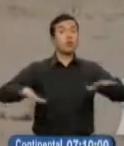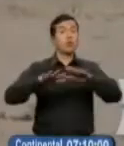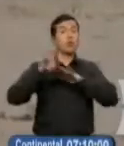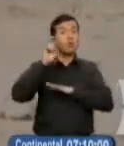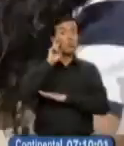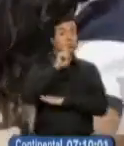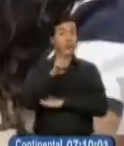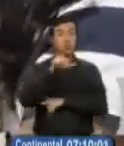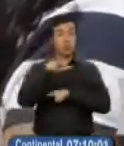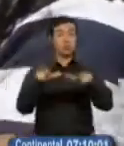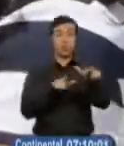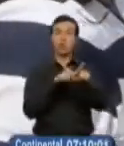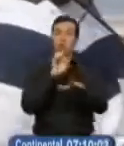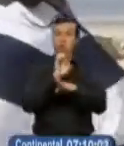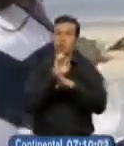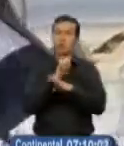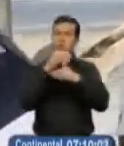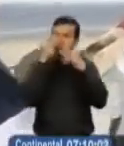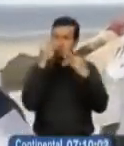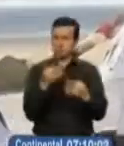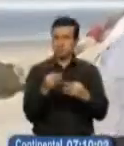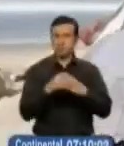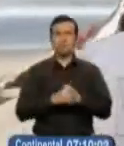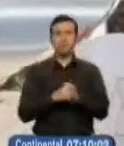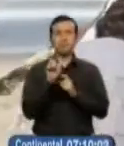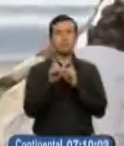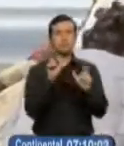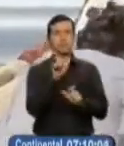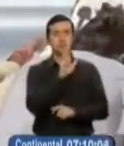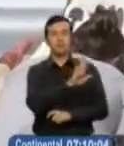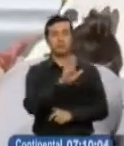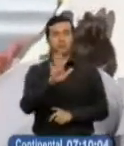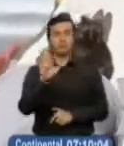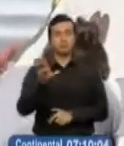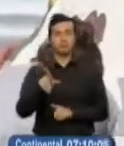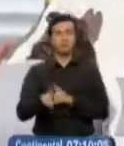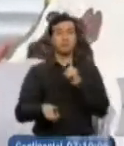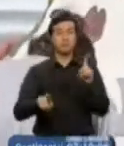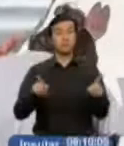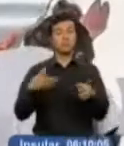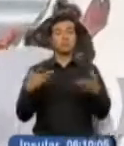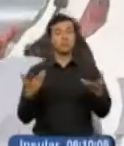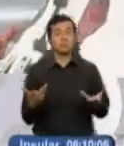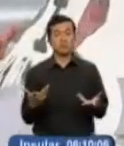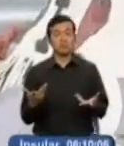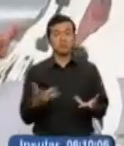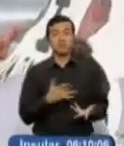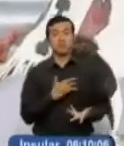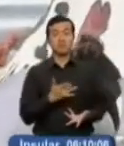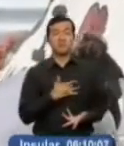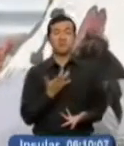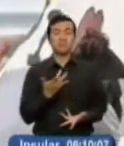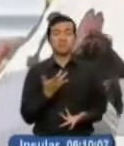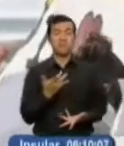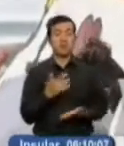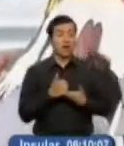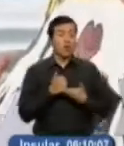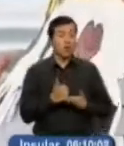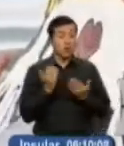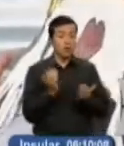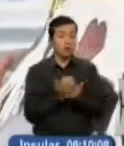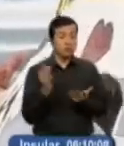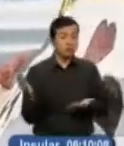se reconozca a Ecuador por ello. Existen personas de que ni siquiera tienen la molestia de ayudar a